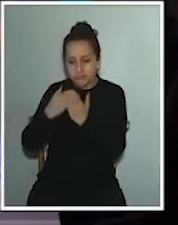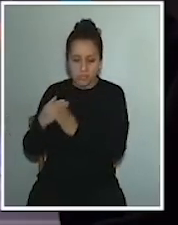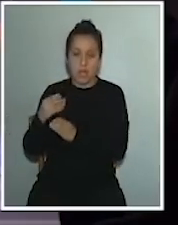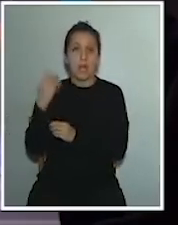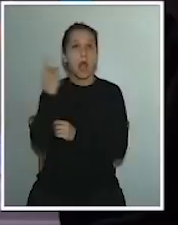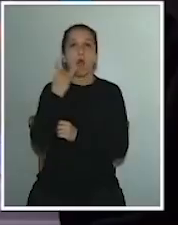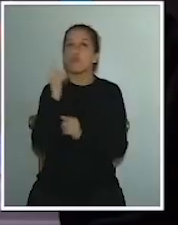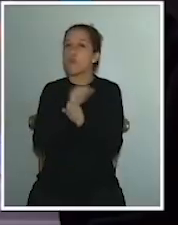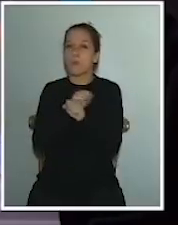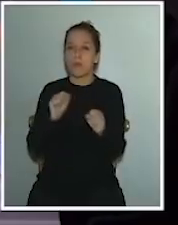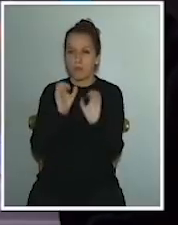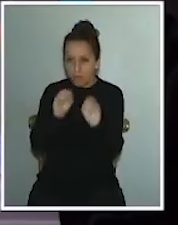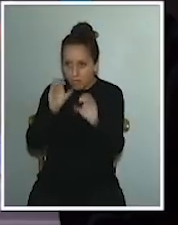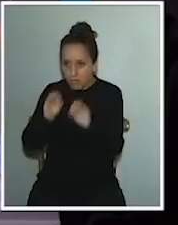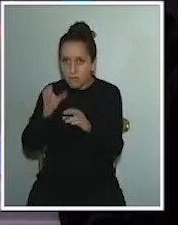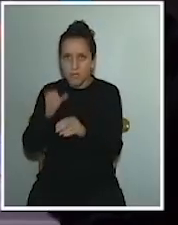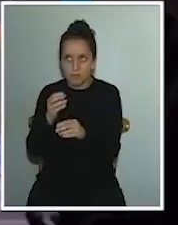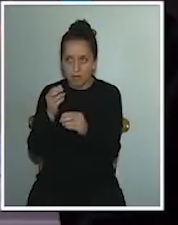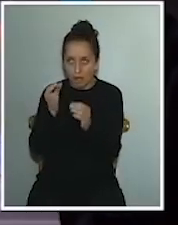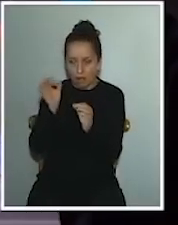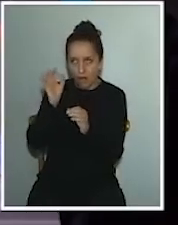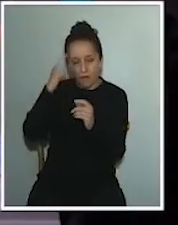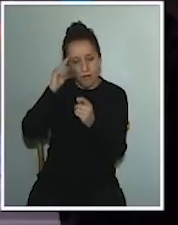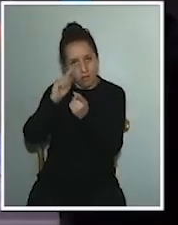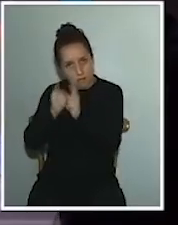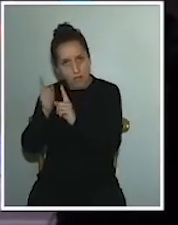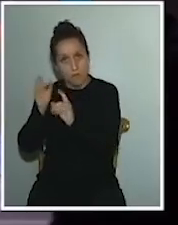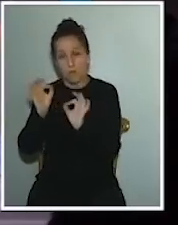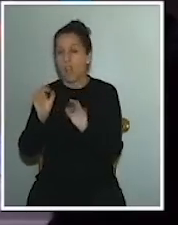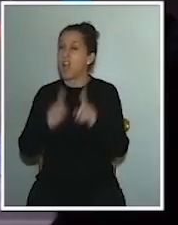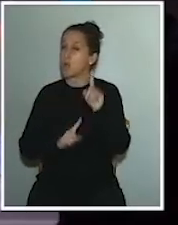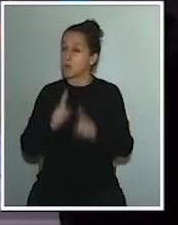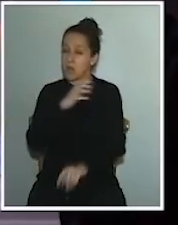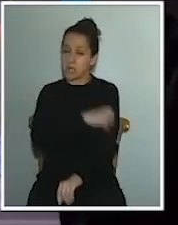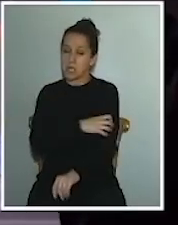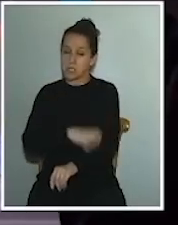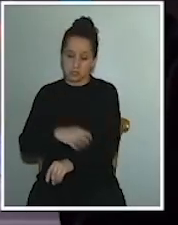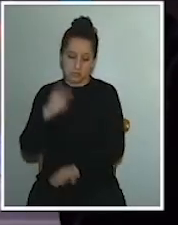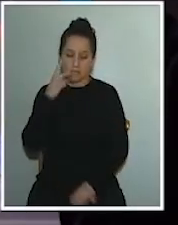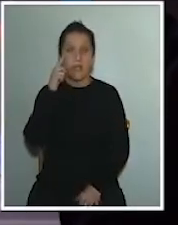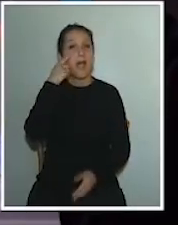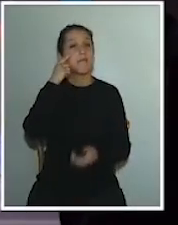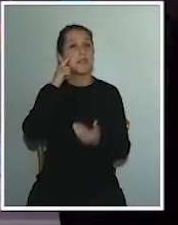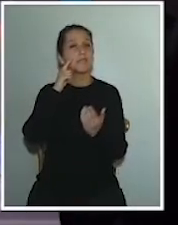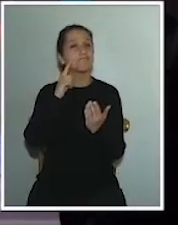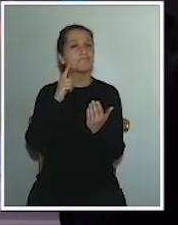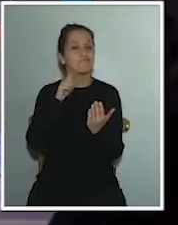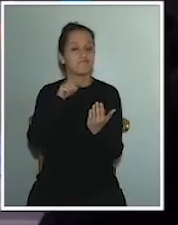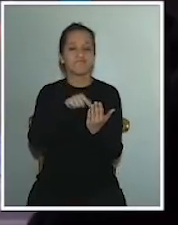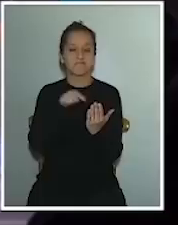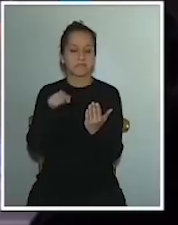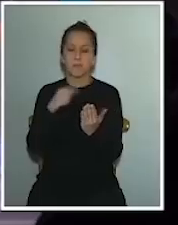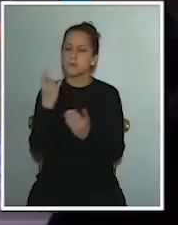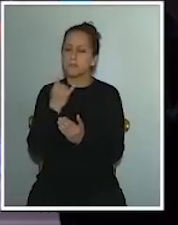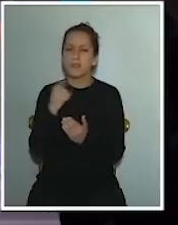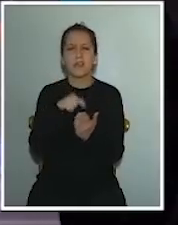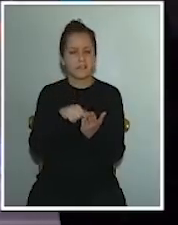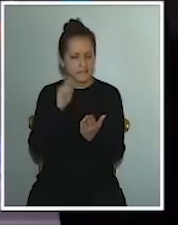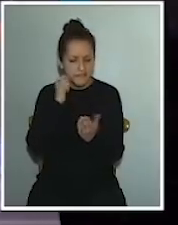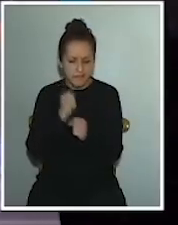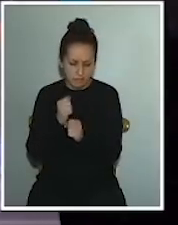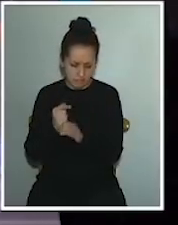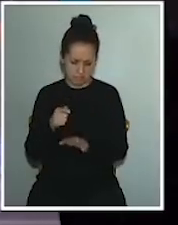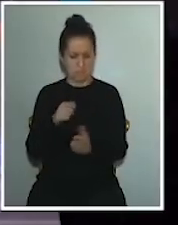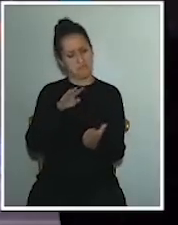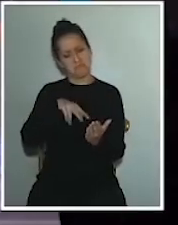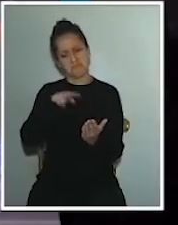ideológico Y eso es lo que muchas veces se da en algunas regiones donde miramos la plantilla de las universidades y dijo Oye pero